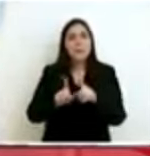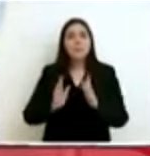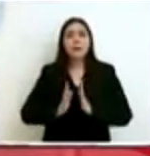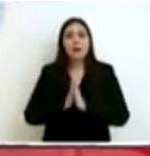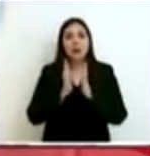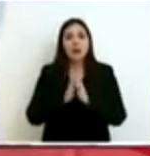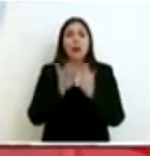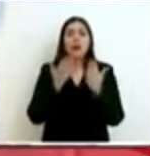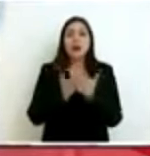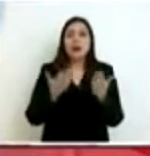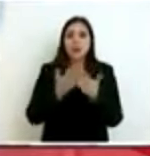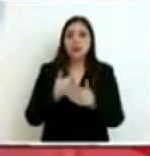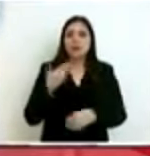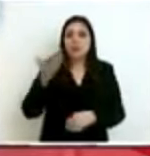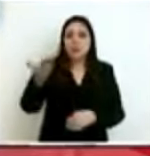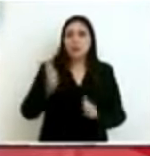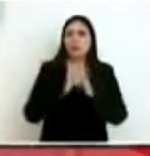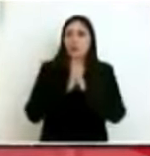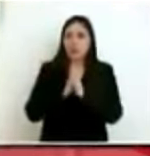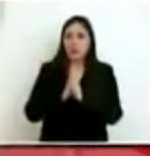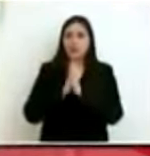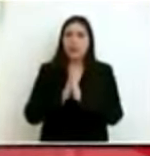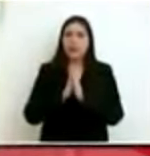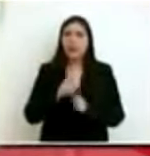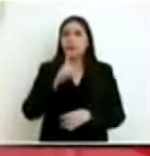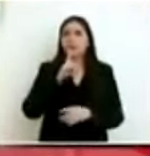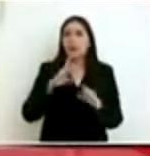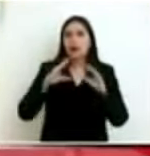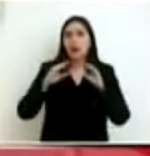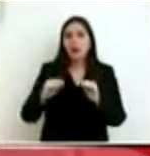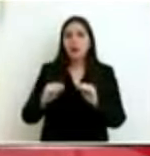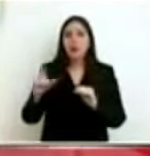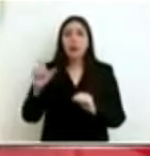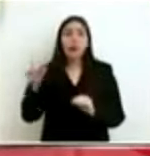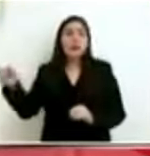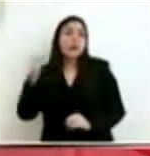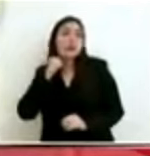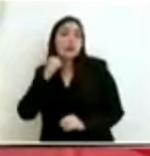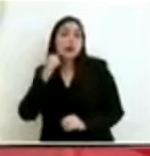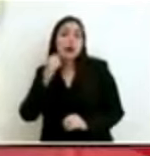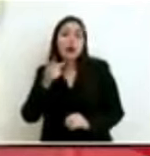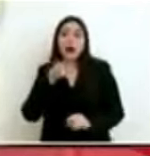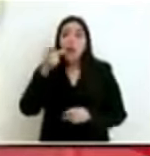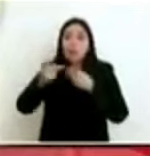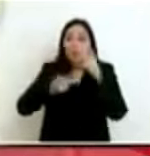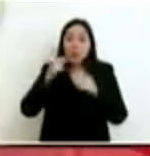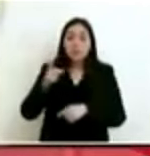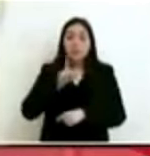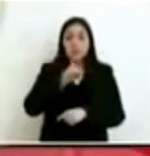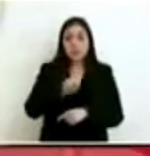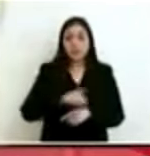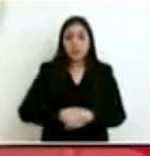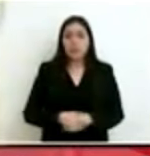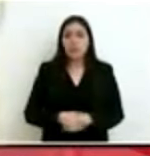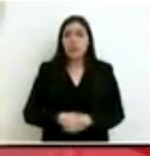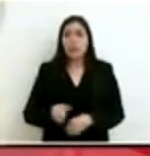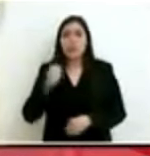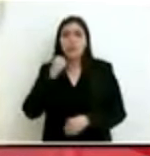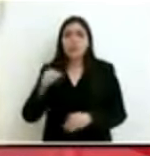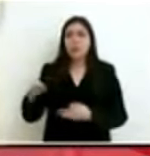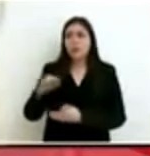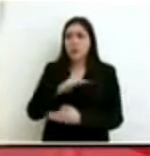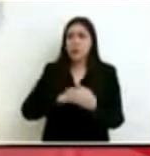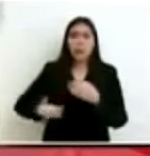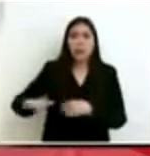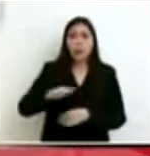a la Asamblea guardar silencio durante la intervención del senador. Todos los senadores y senadoras